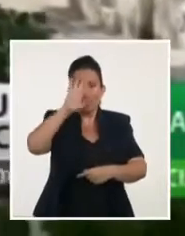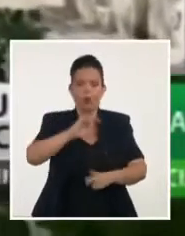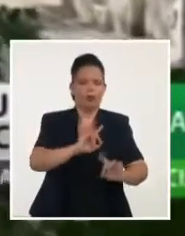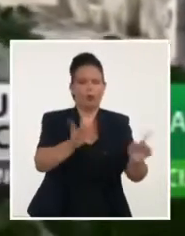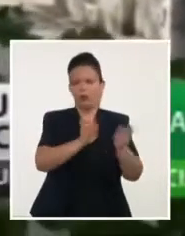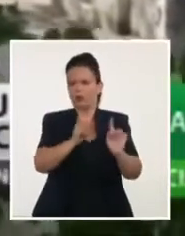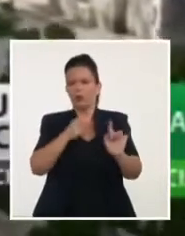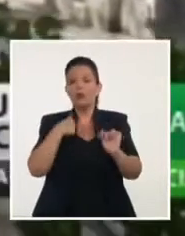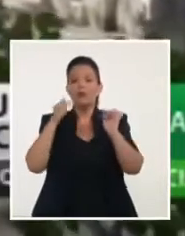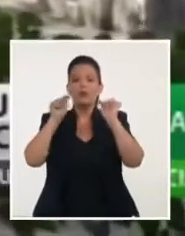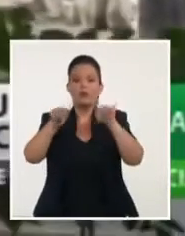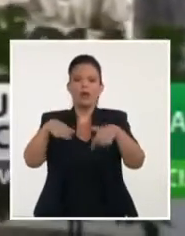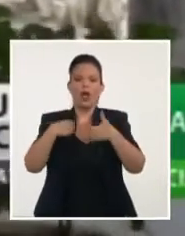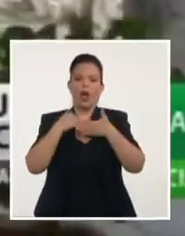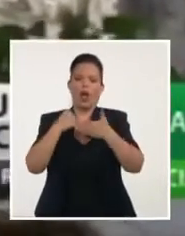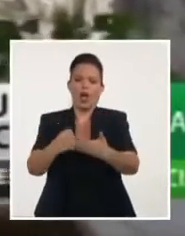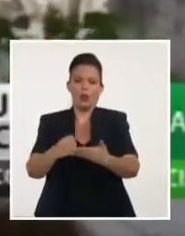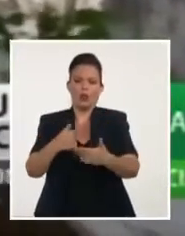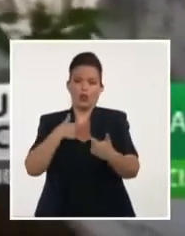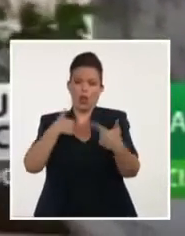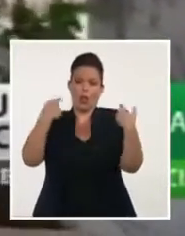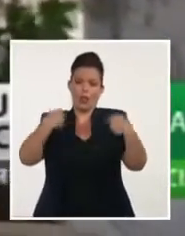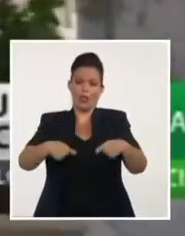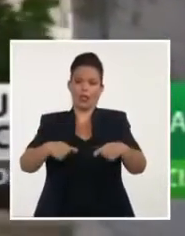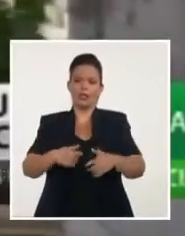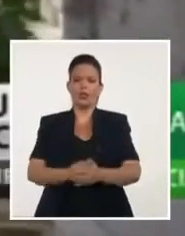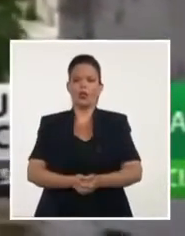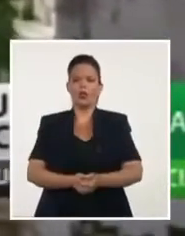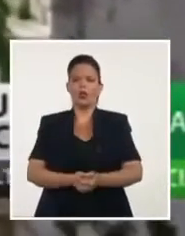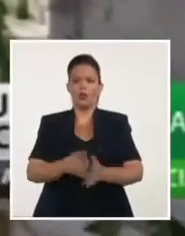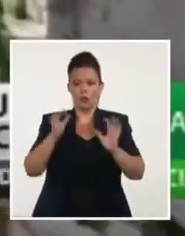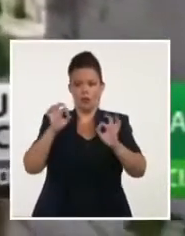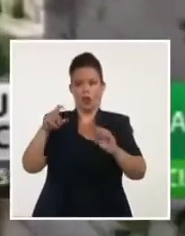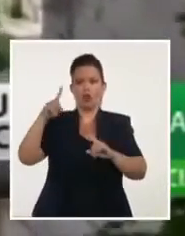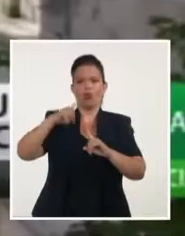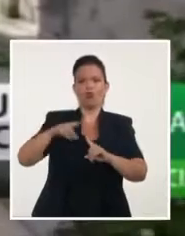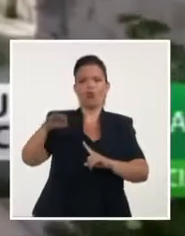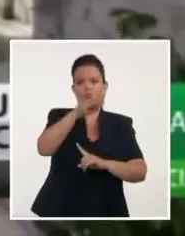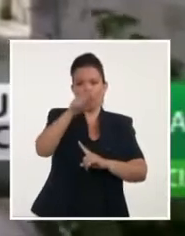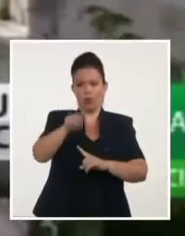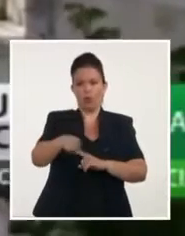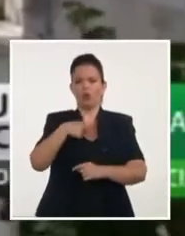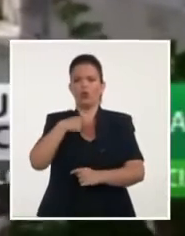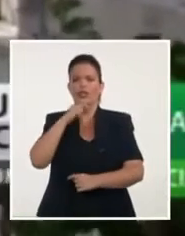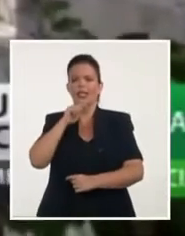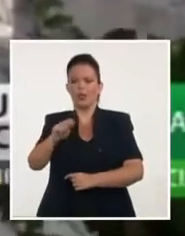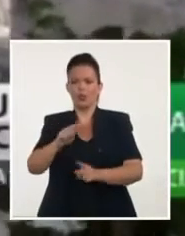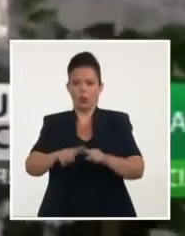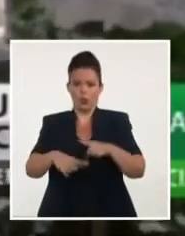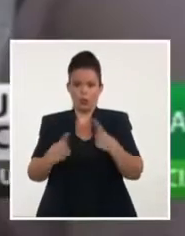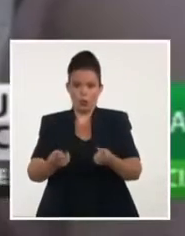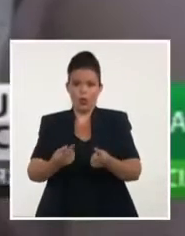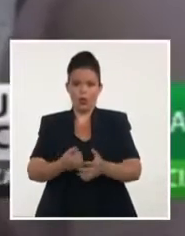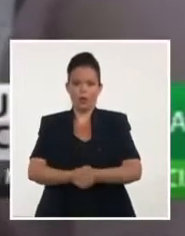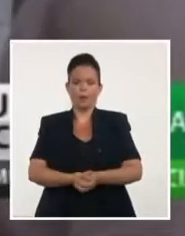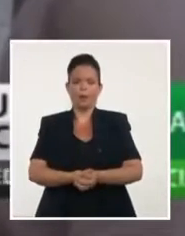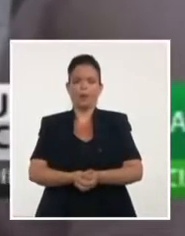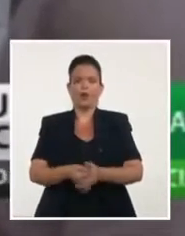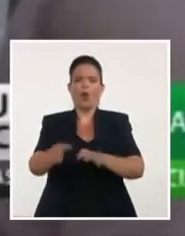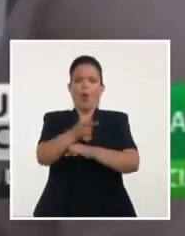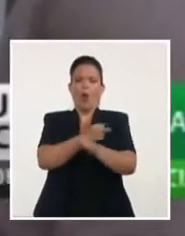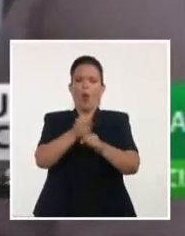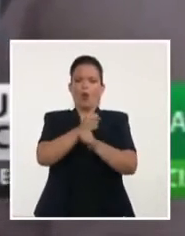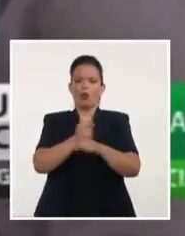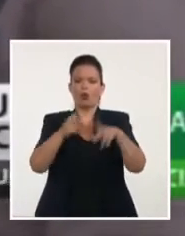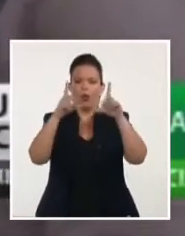pues decido denunciar a Twitter porque justamente Michelle Bachelet usó mi imagen, mi foto en